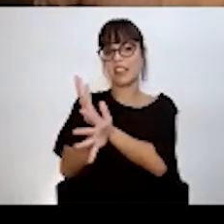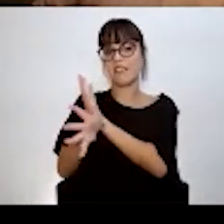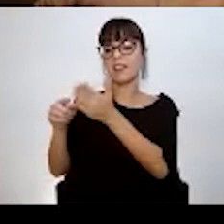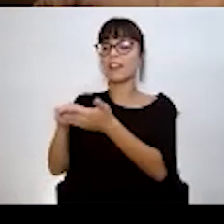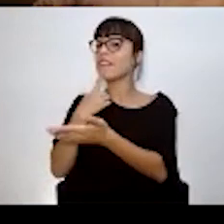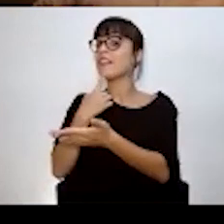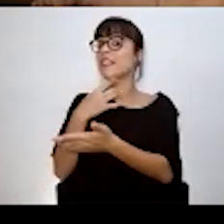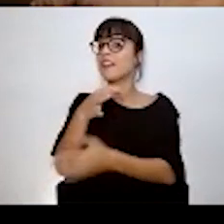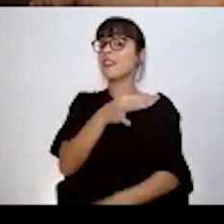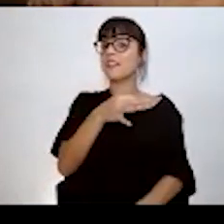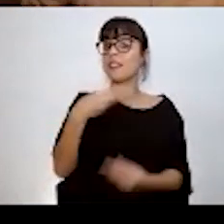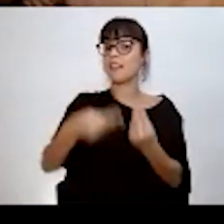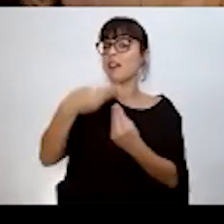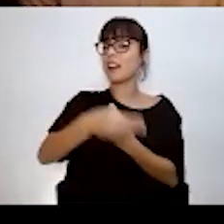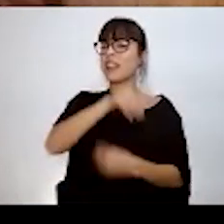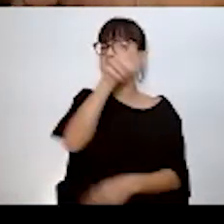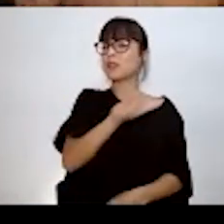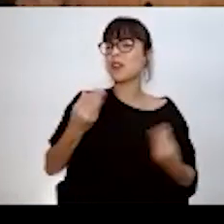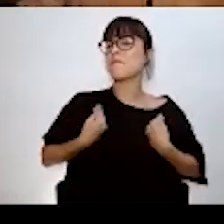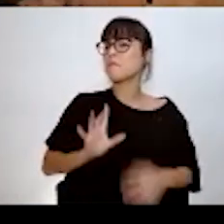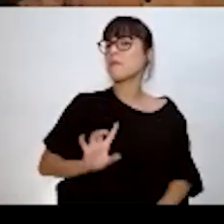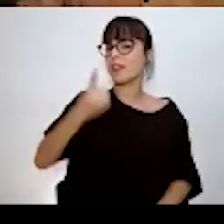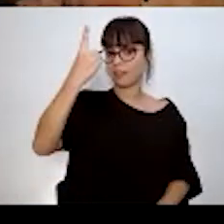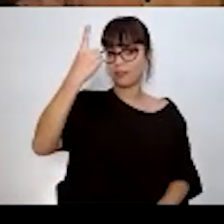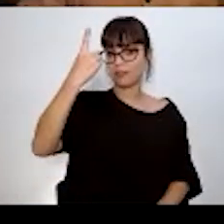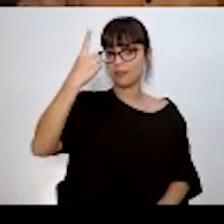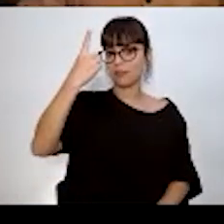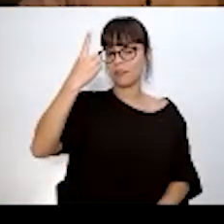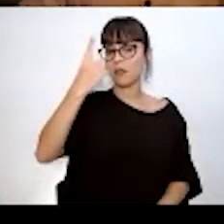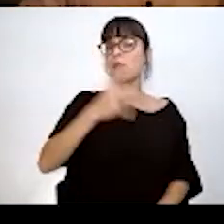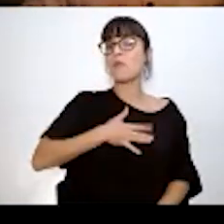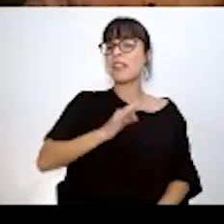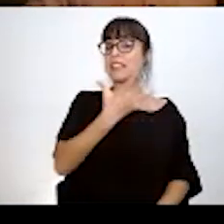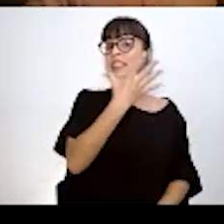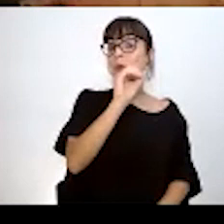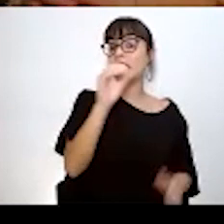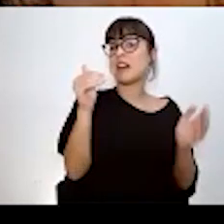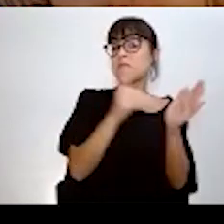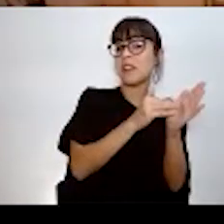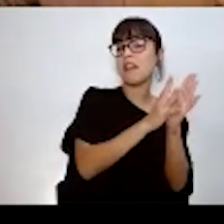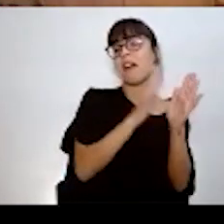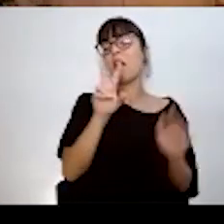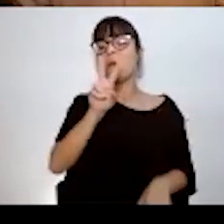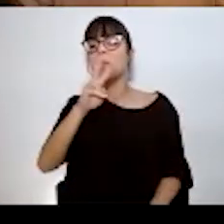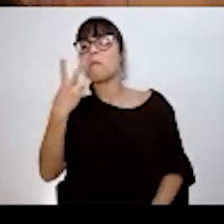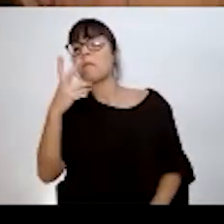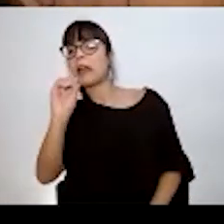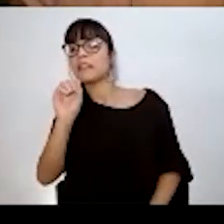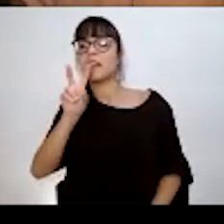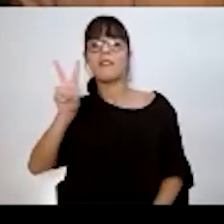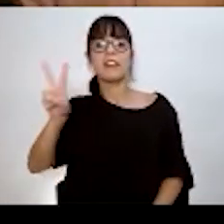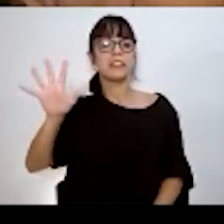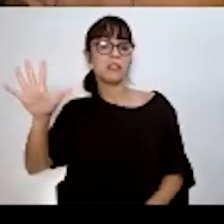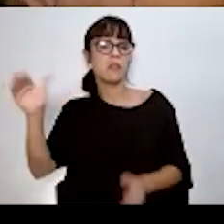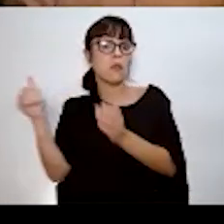es la isla más poblada, con números que varían desde los 50.000 que nos proporciona Leonardo Torriani a los 20, 25.000 que nos proporcionan